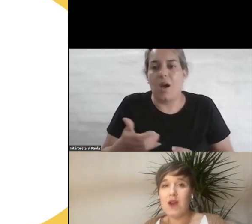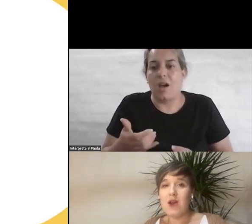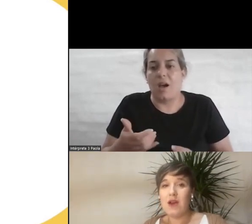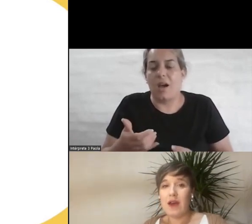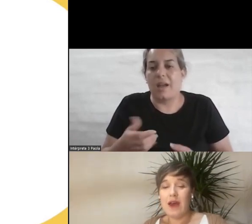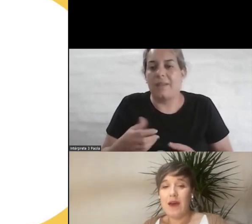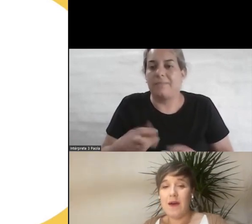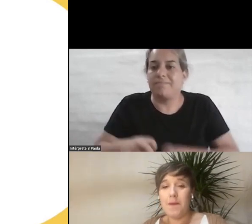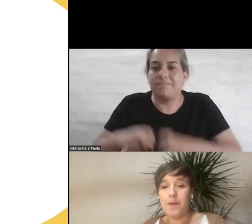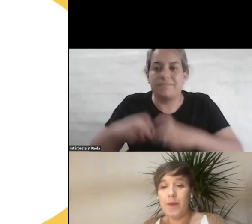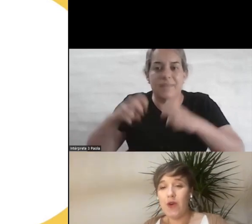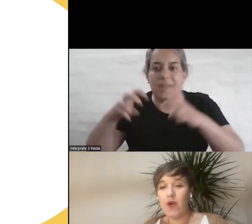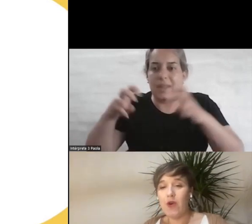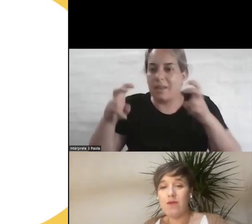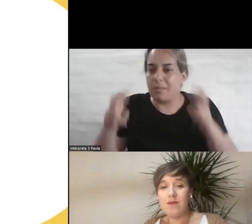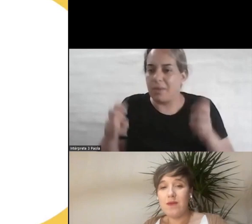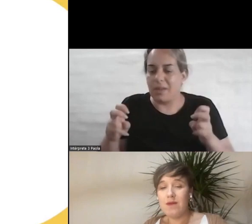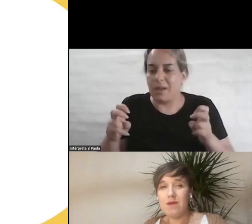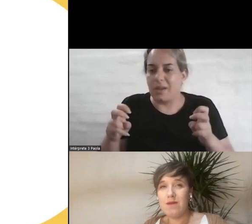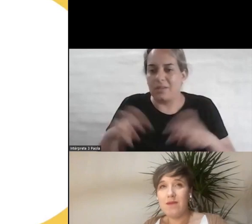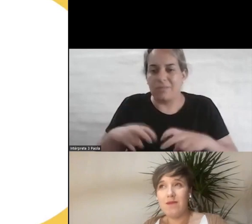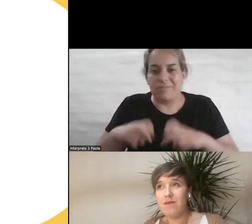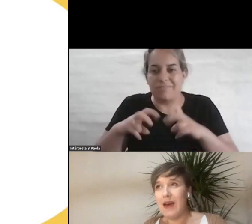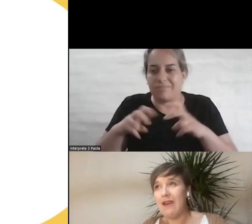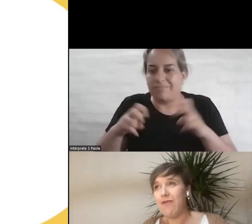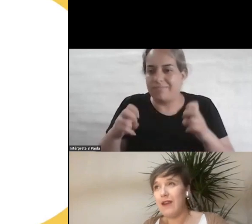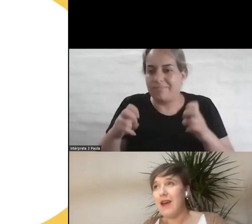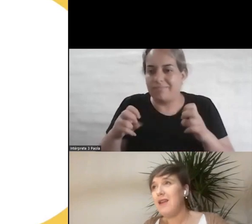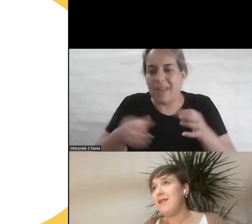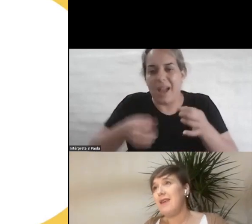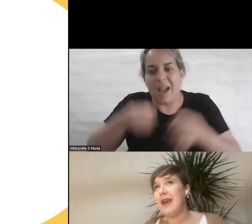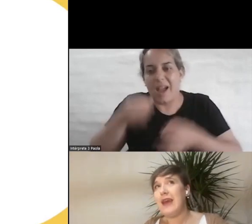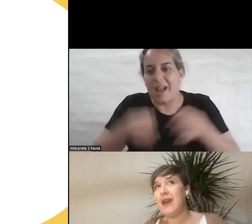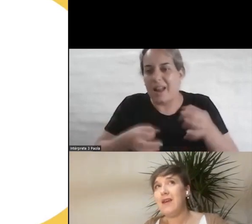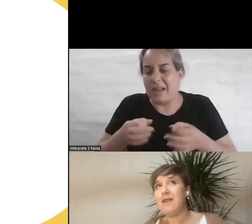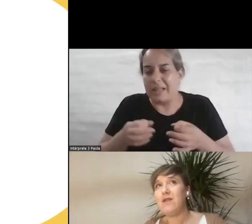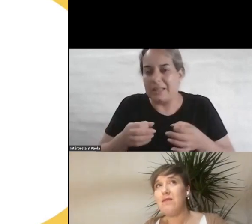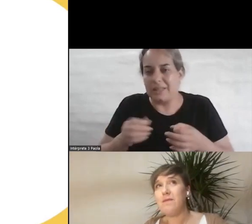estudios, pero al final